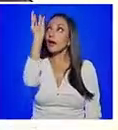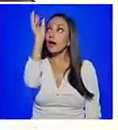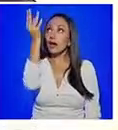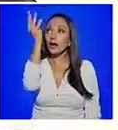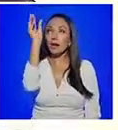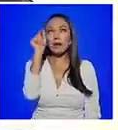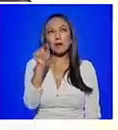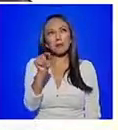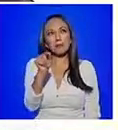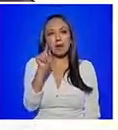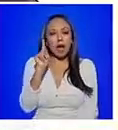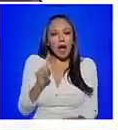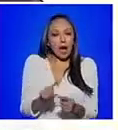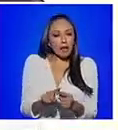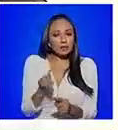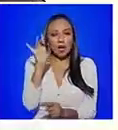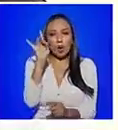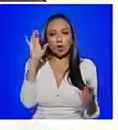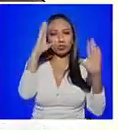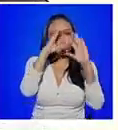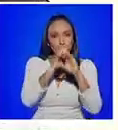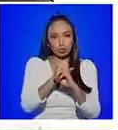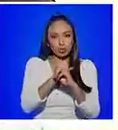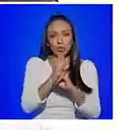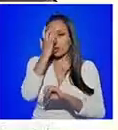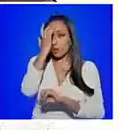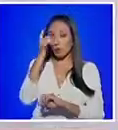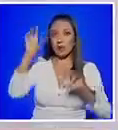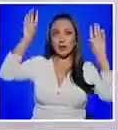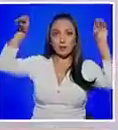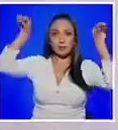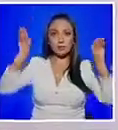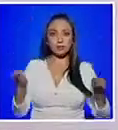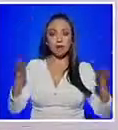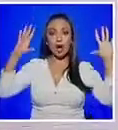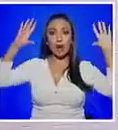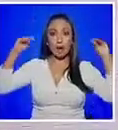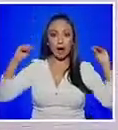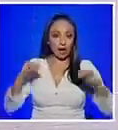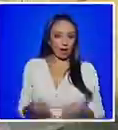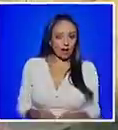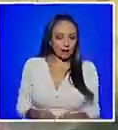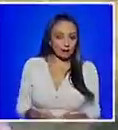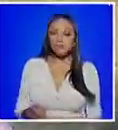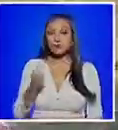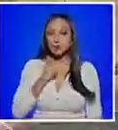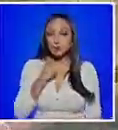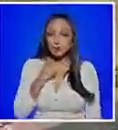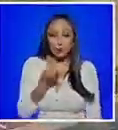estuvieron encendidas hasta las 8 de la noche porque bajaron los breakers. Los propietarios de locales están